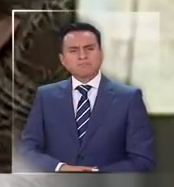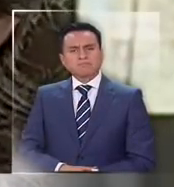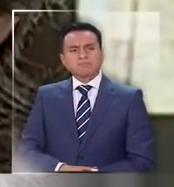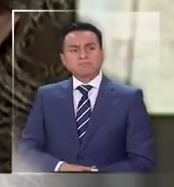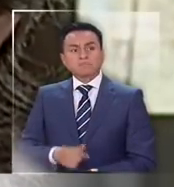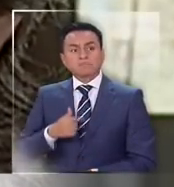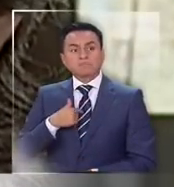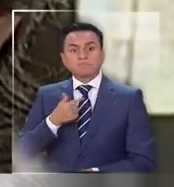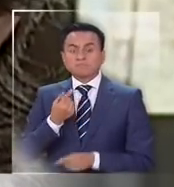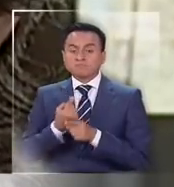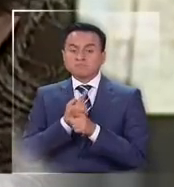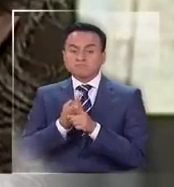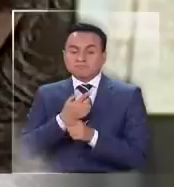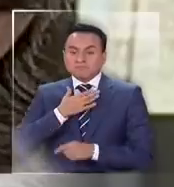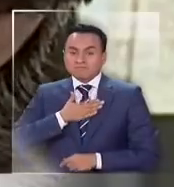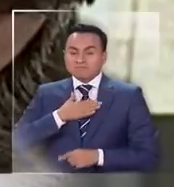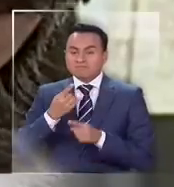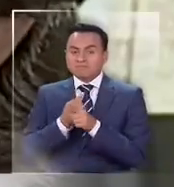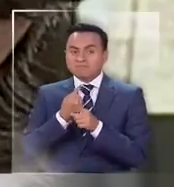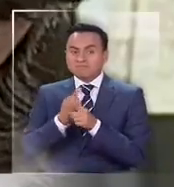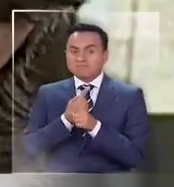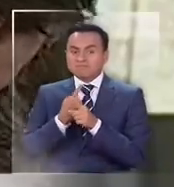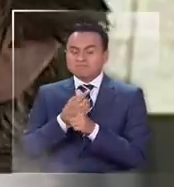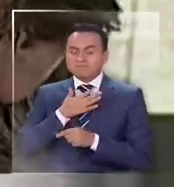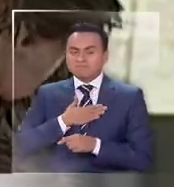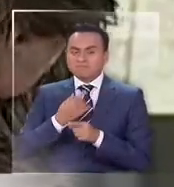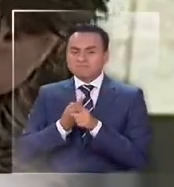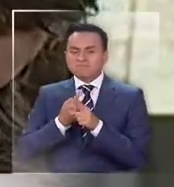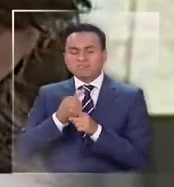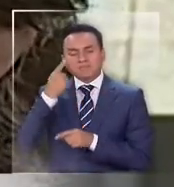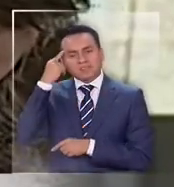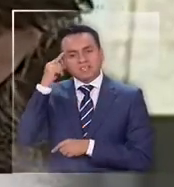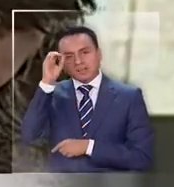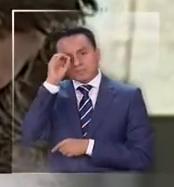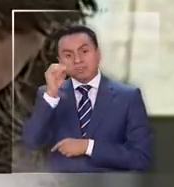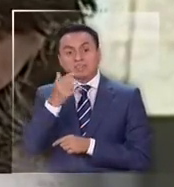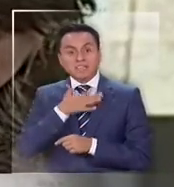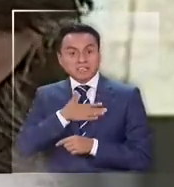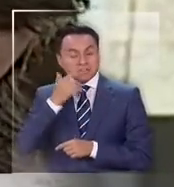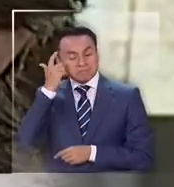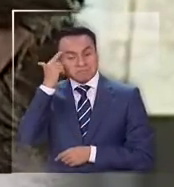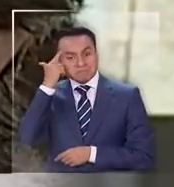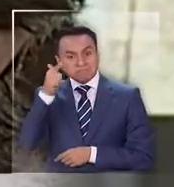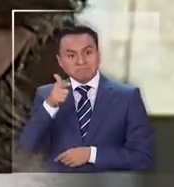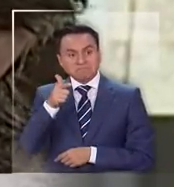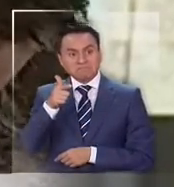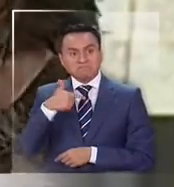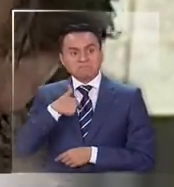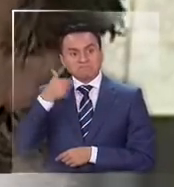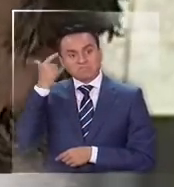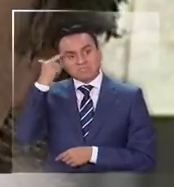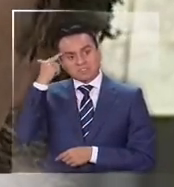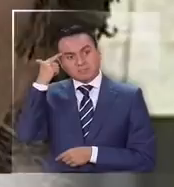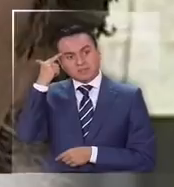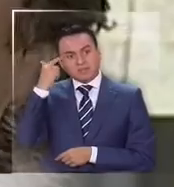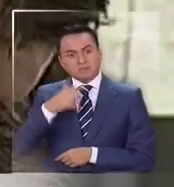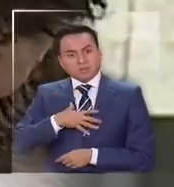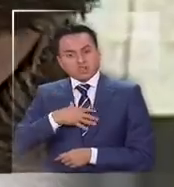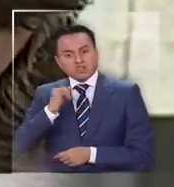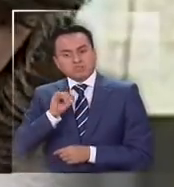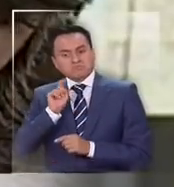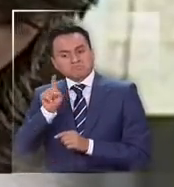Y yo quería conversar. Quería conversarle y ver qué pensaba él, porque si él pensaba que yo tenía vocación